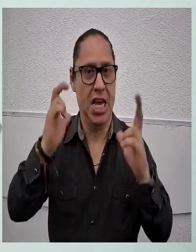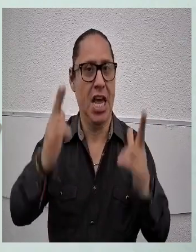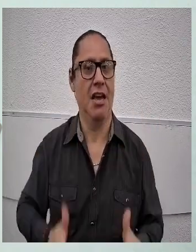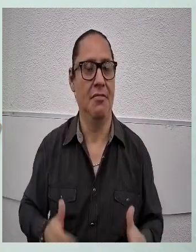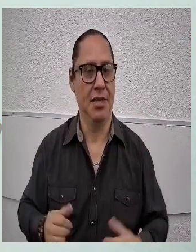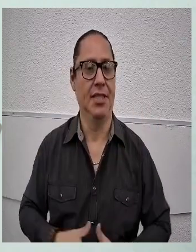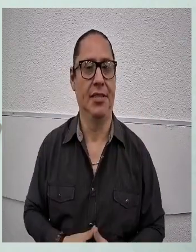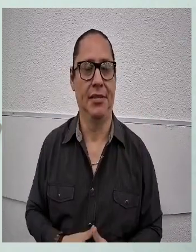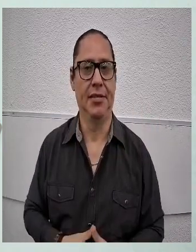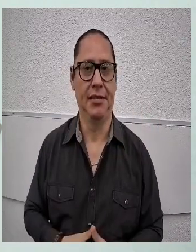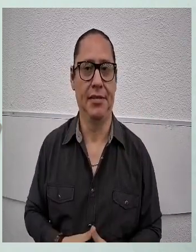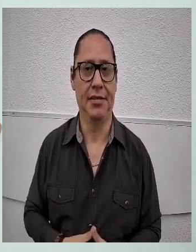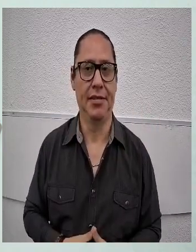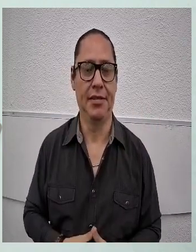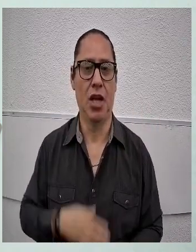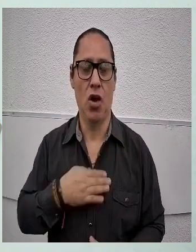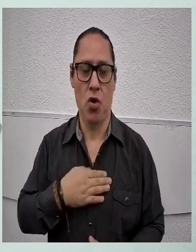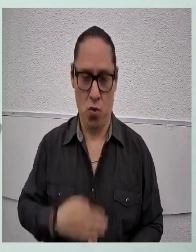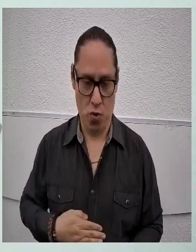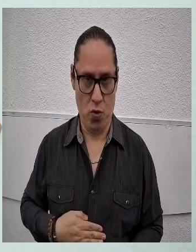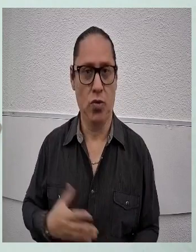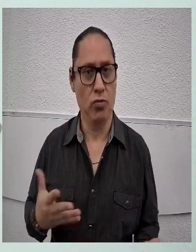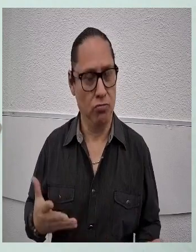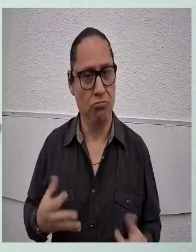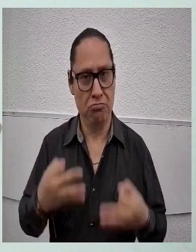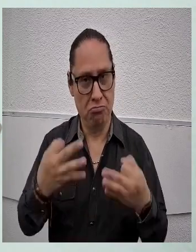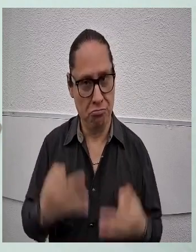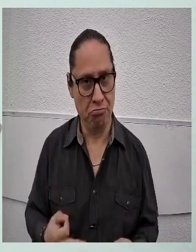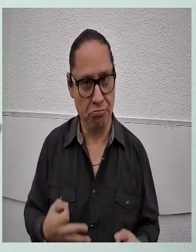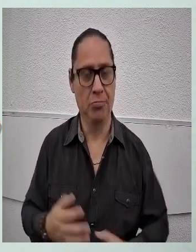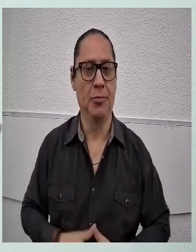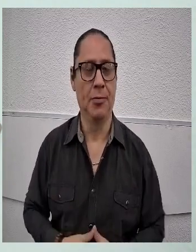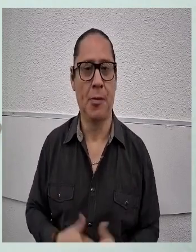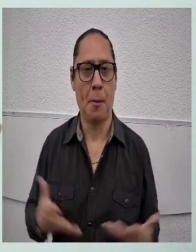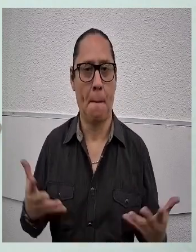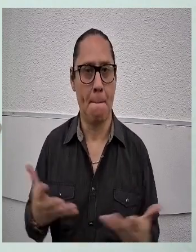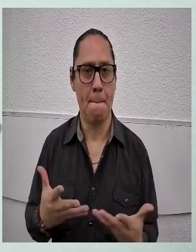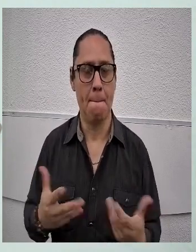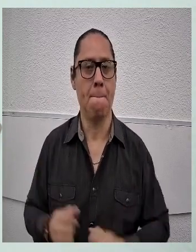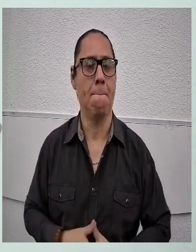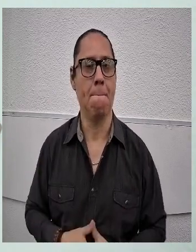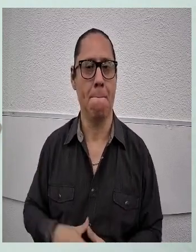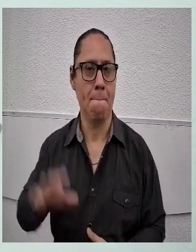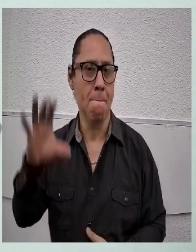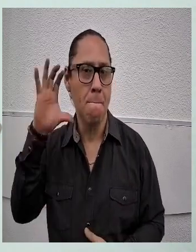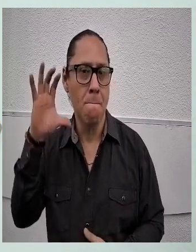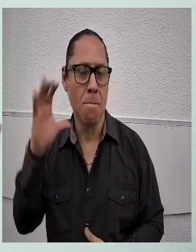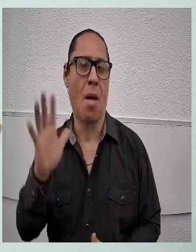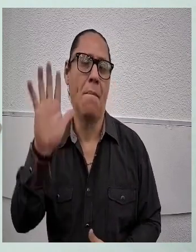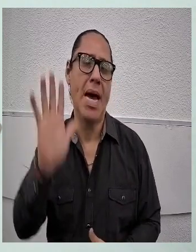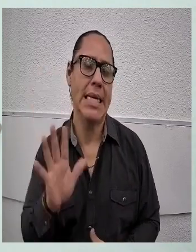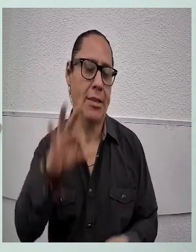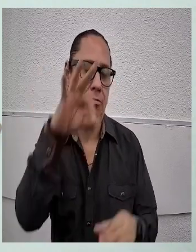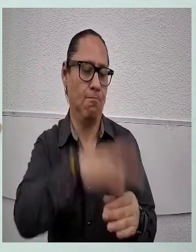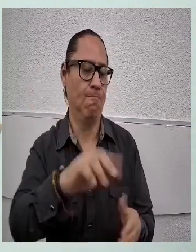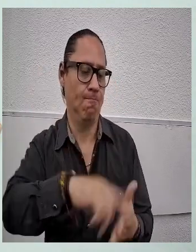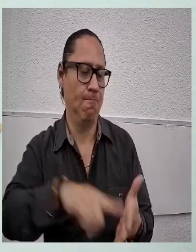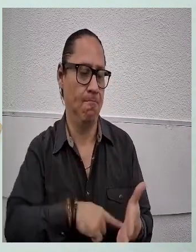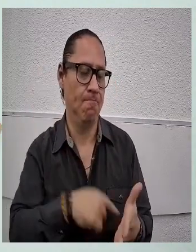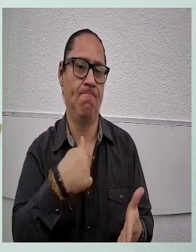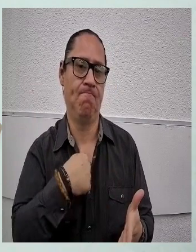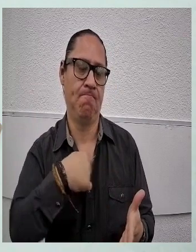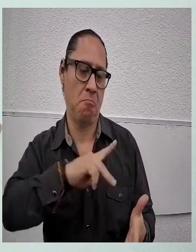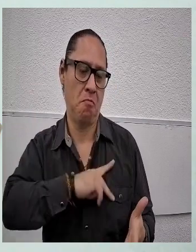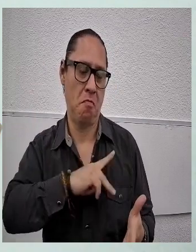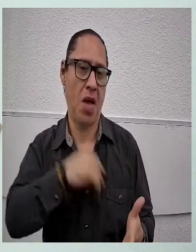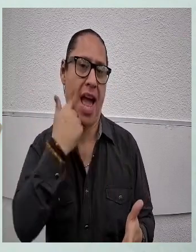depende que esto sea una justa histórica tenemos que hacernos escuchar en las urnas y reflejar nuestra voluntad